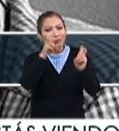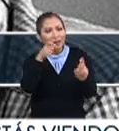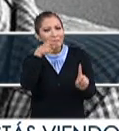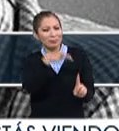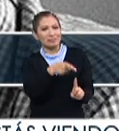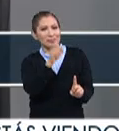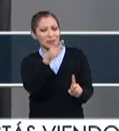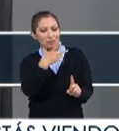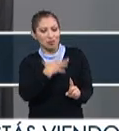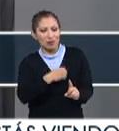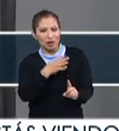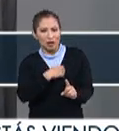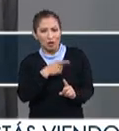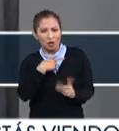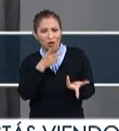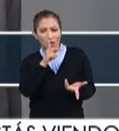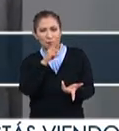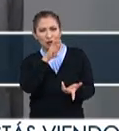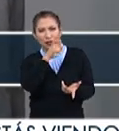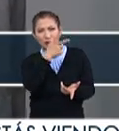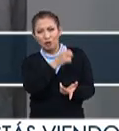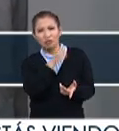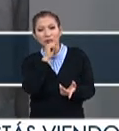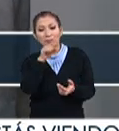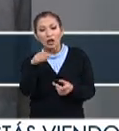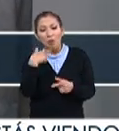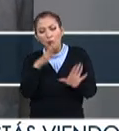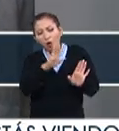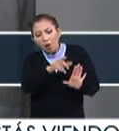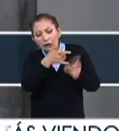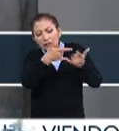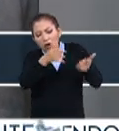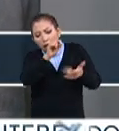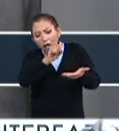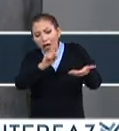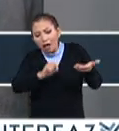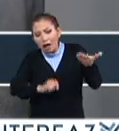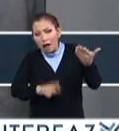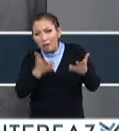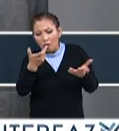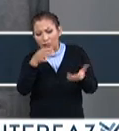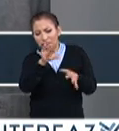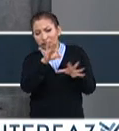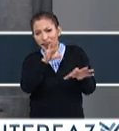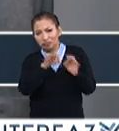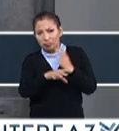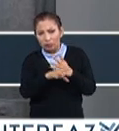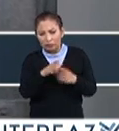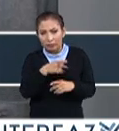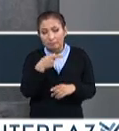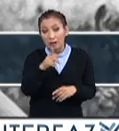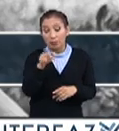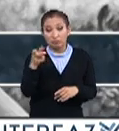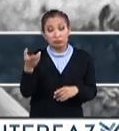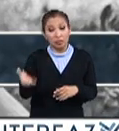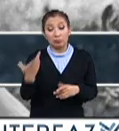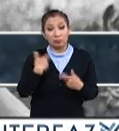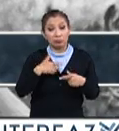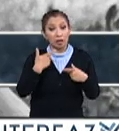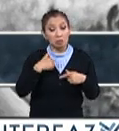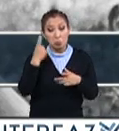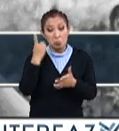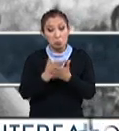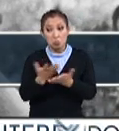del hijo pródigo, sino por el tipo de prosa que te va marcando cosas, ¿no? Pero es un